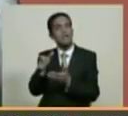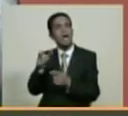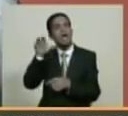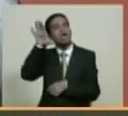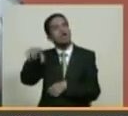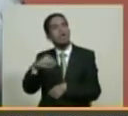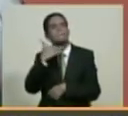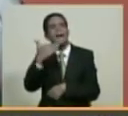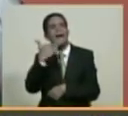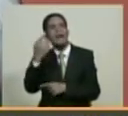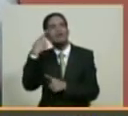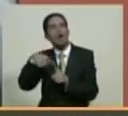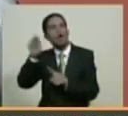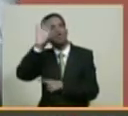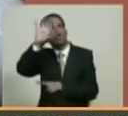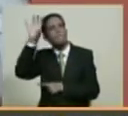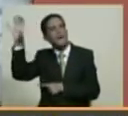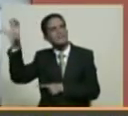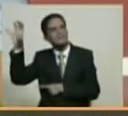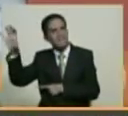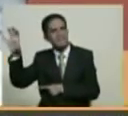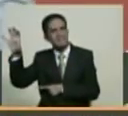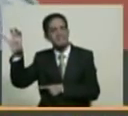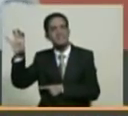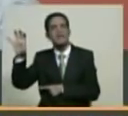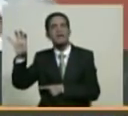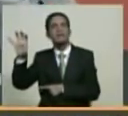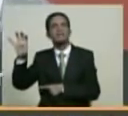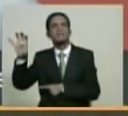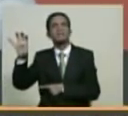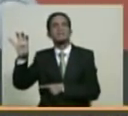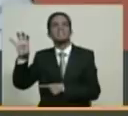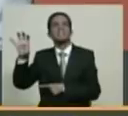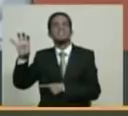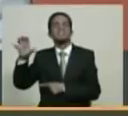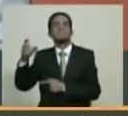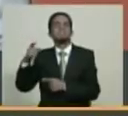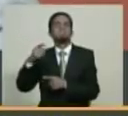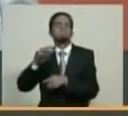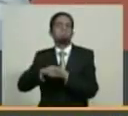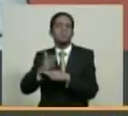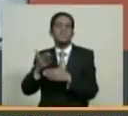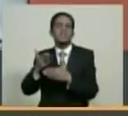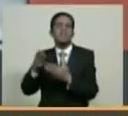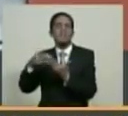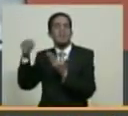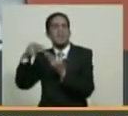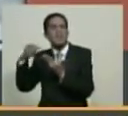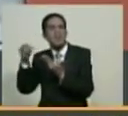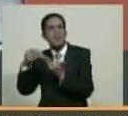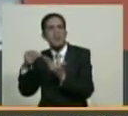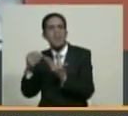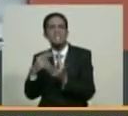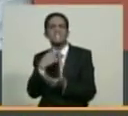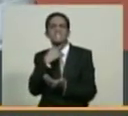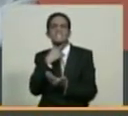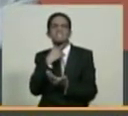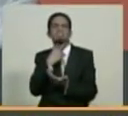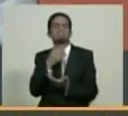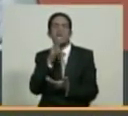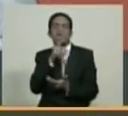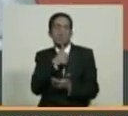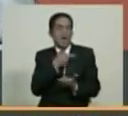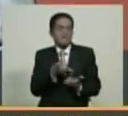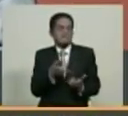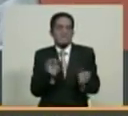pequeñas, medianas e inclusive grandes industrias puedan desarrollar toda su línea de producción y no exista la excusa de que yo no tengo materia